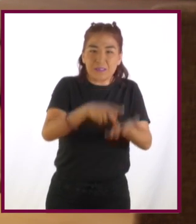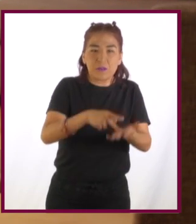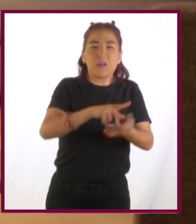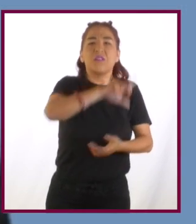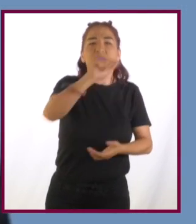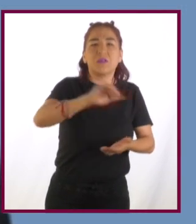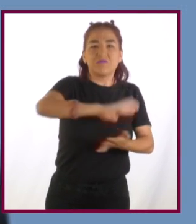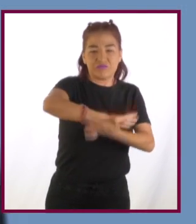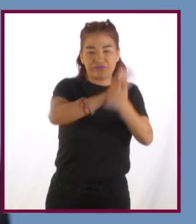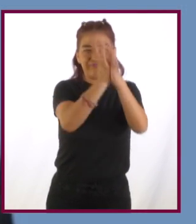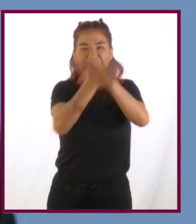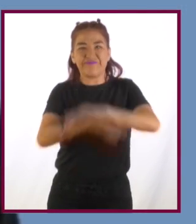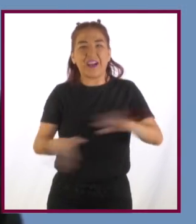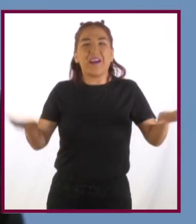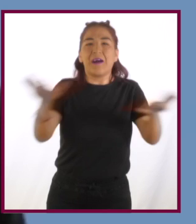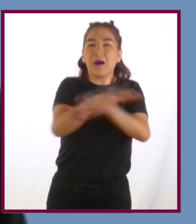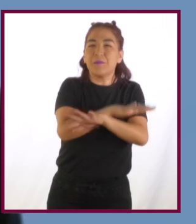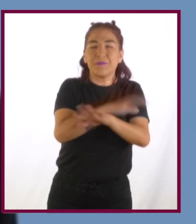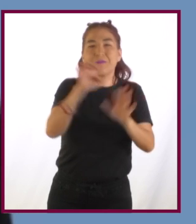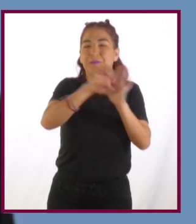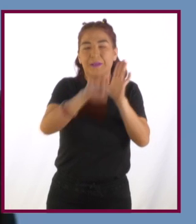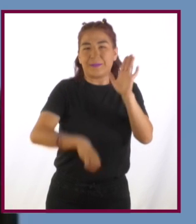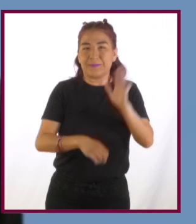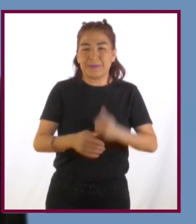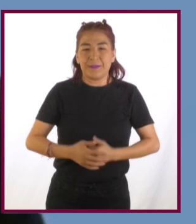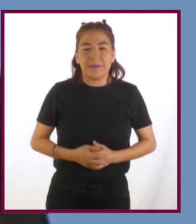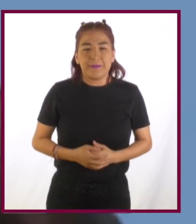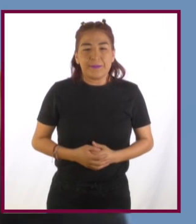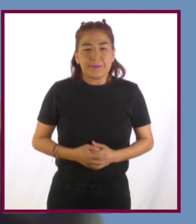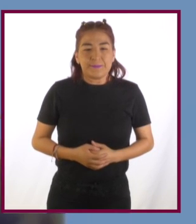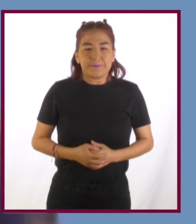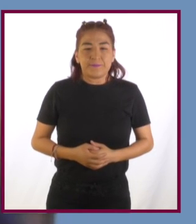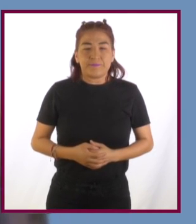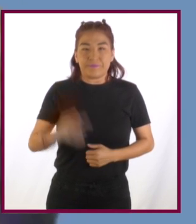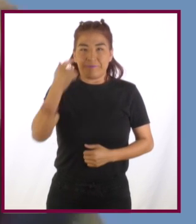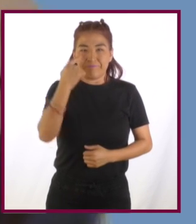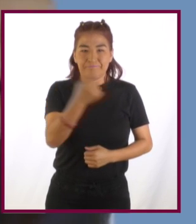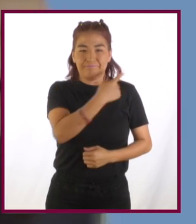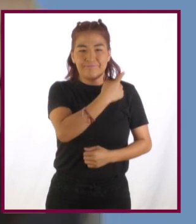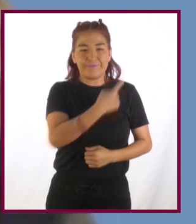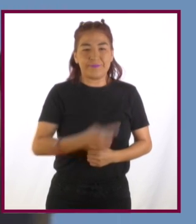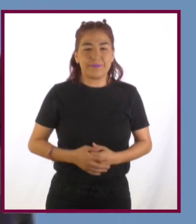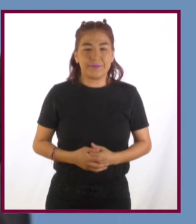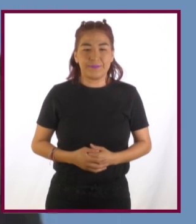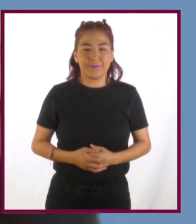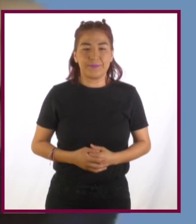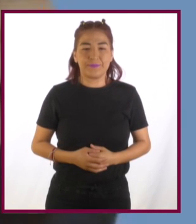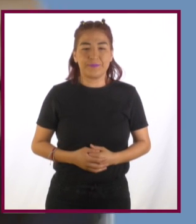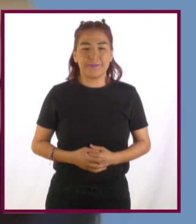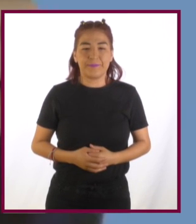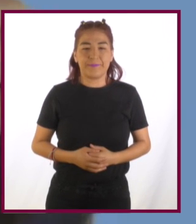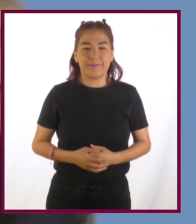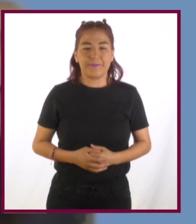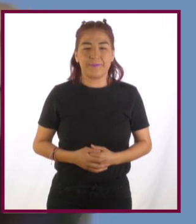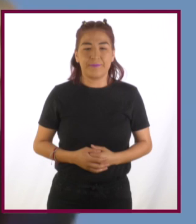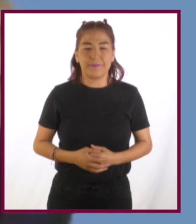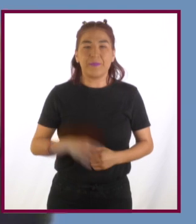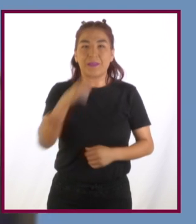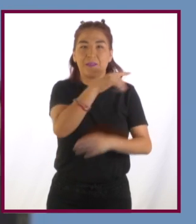éste se deforme permanentemente. ¿A qué me refiero? Tengo este cuerpo y aquí es